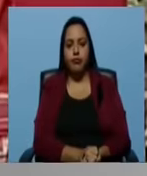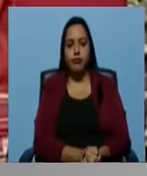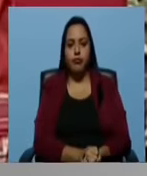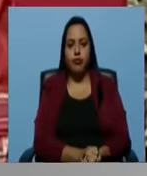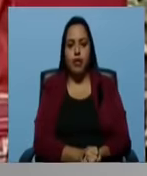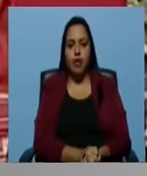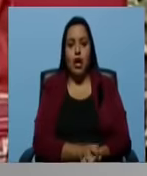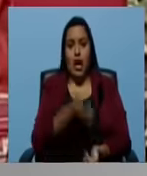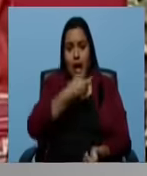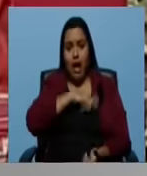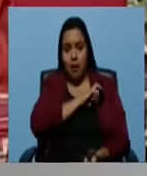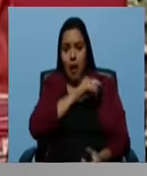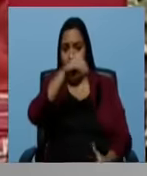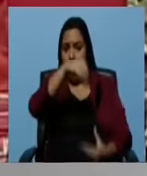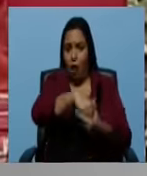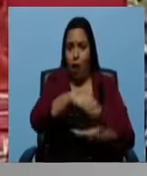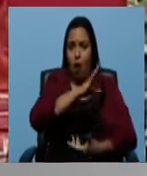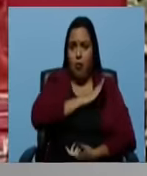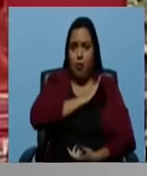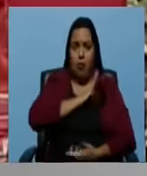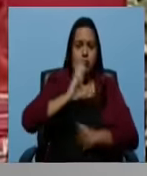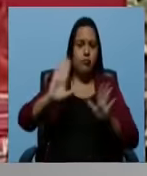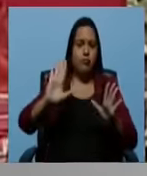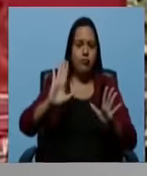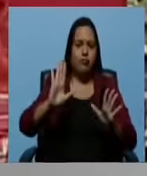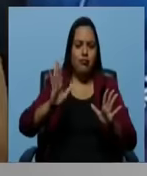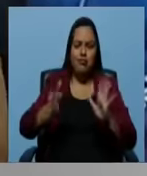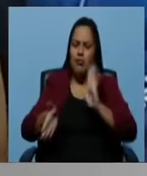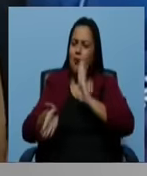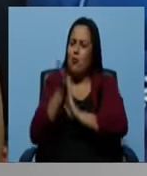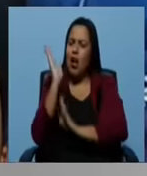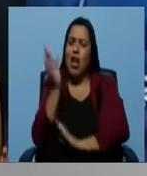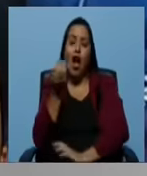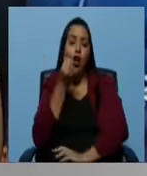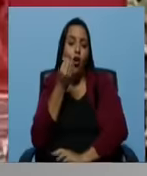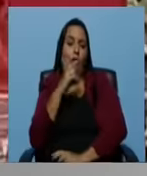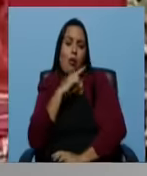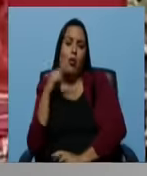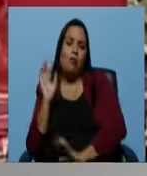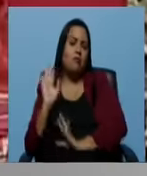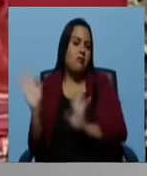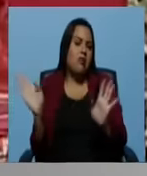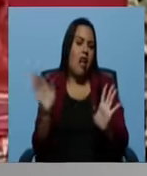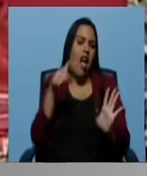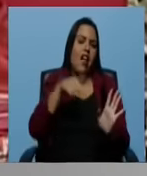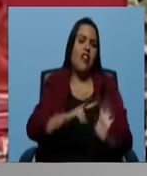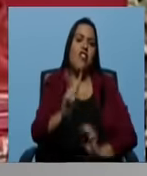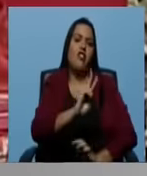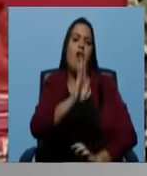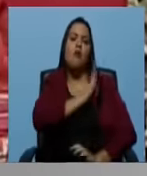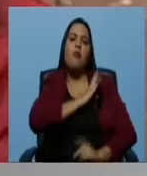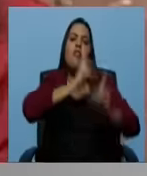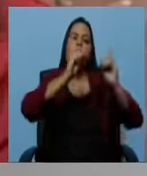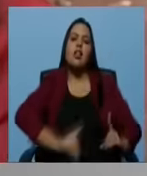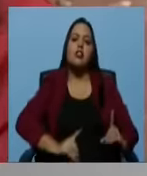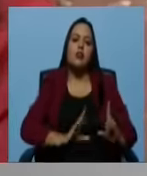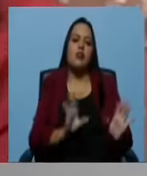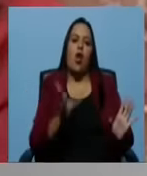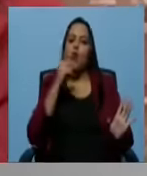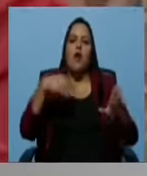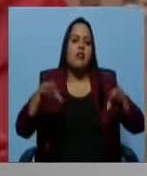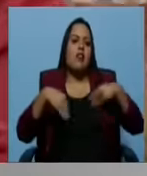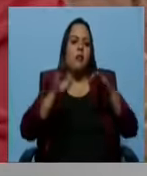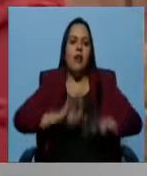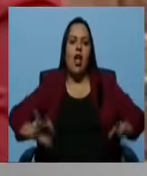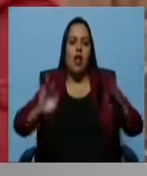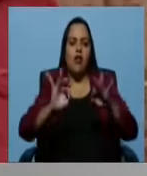injerencia española. Se van a comer un dulce. Aquí en Venezuela no aceptamos injerencia de nadie.